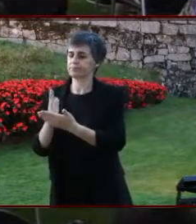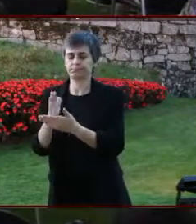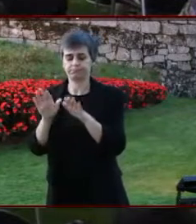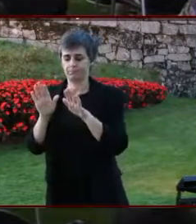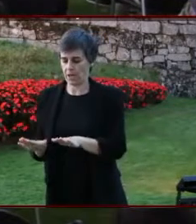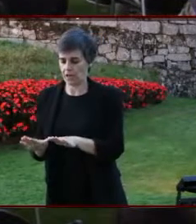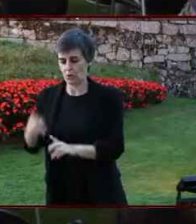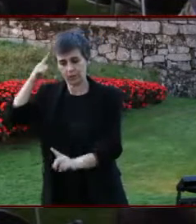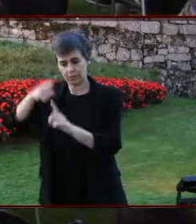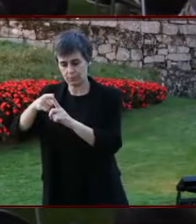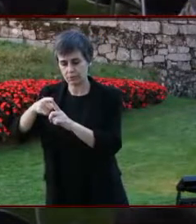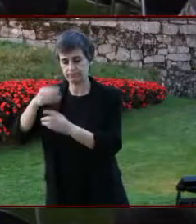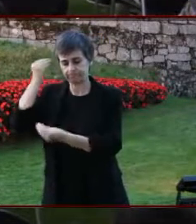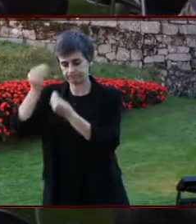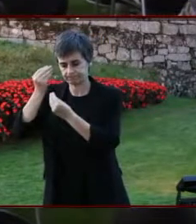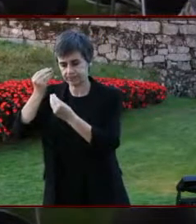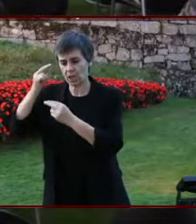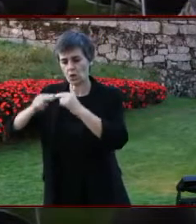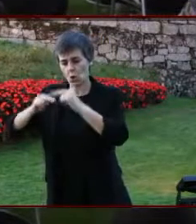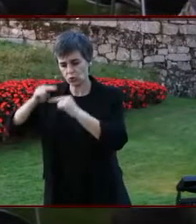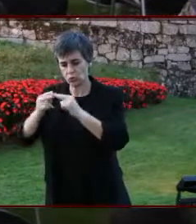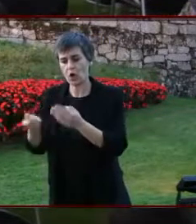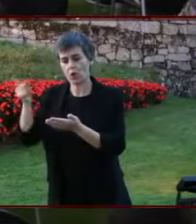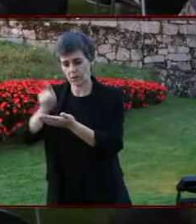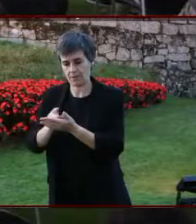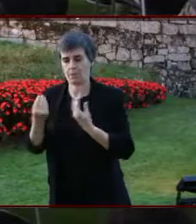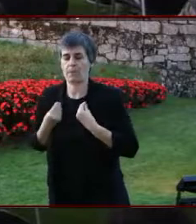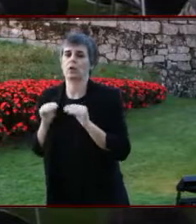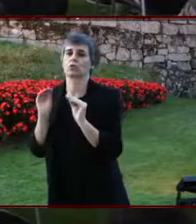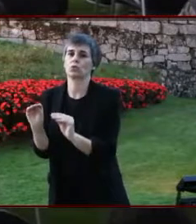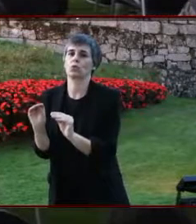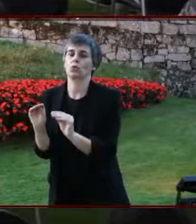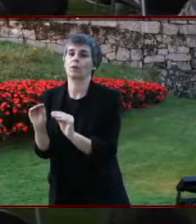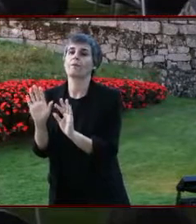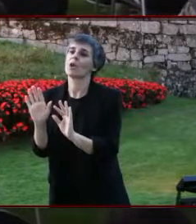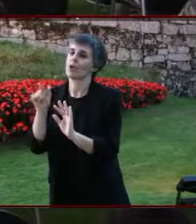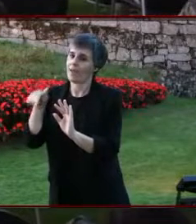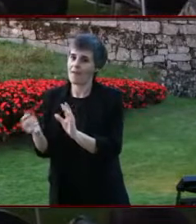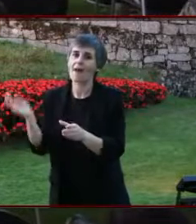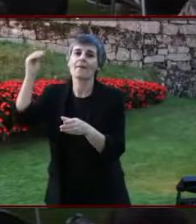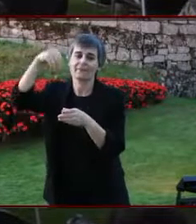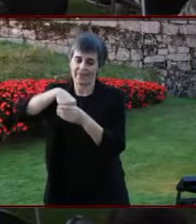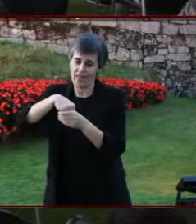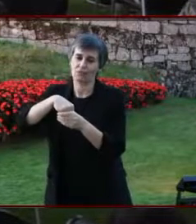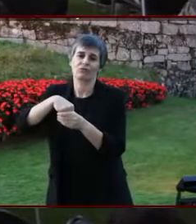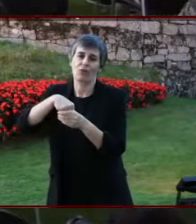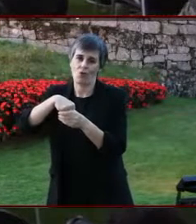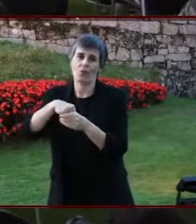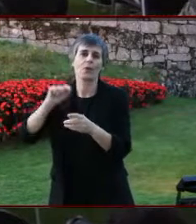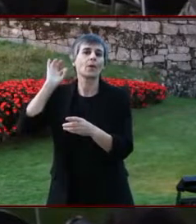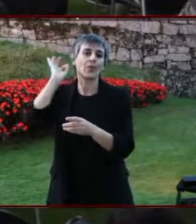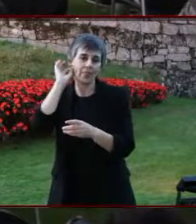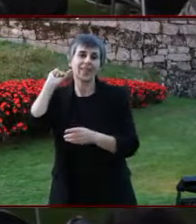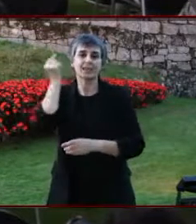reconstruir a súa propia vida, pero que foi unha parte imprescindible de Descúbreas e